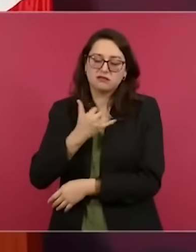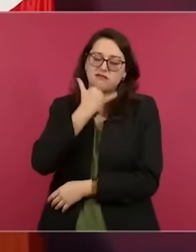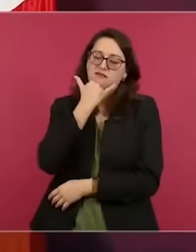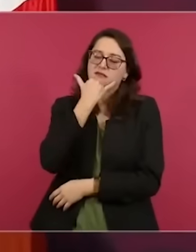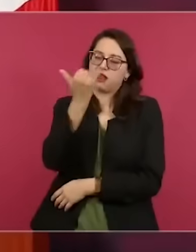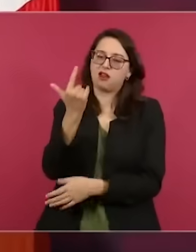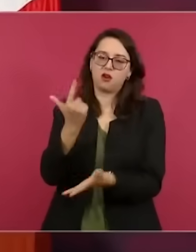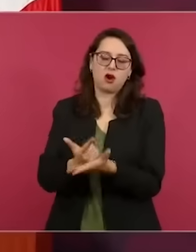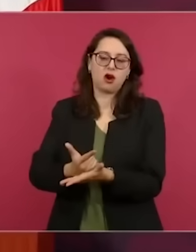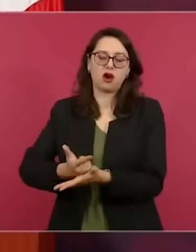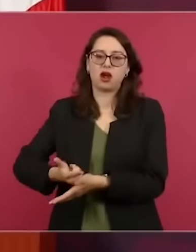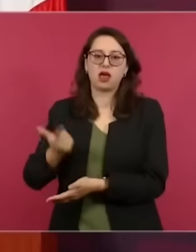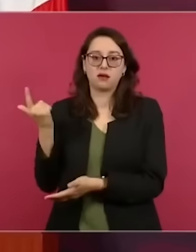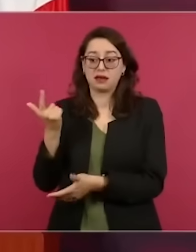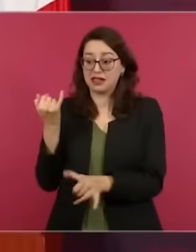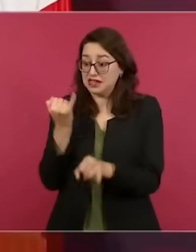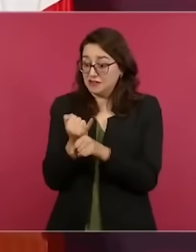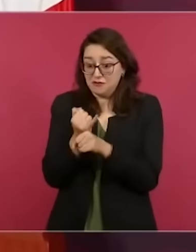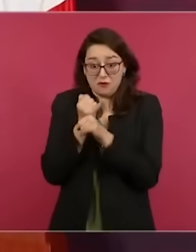y de